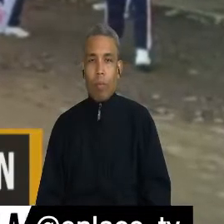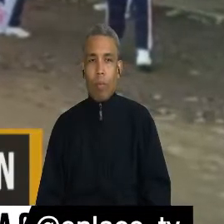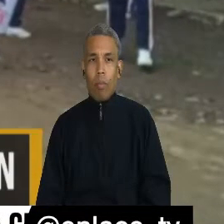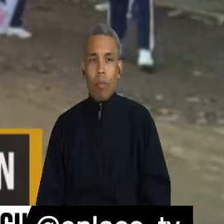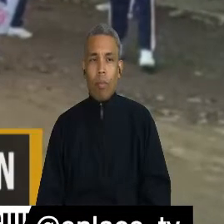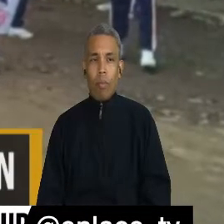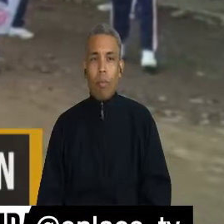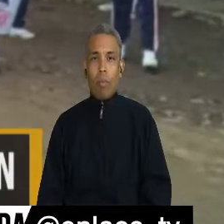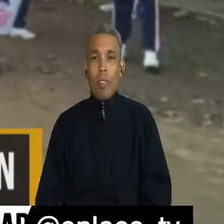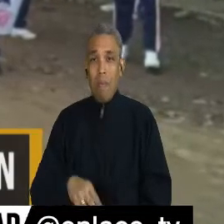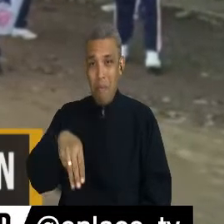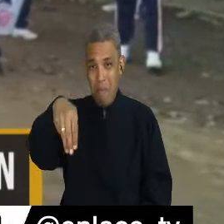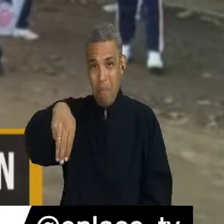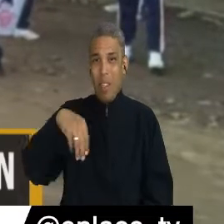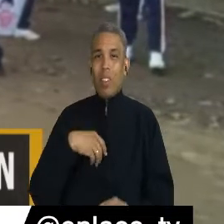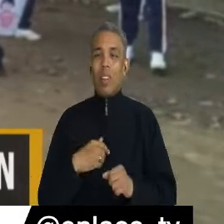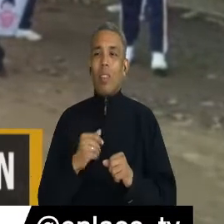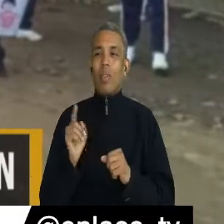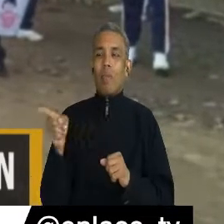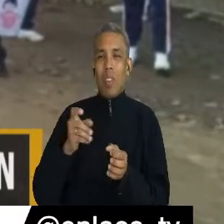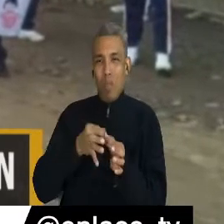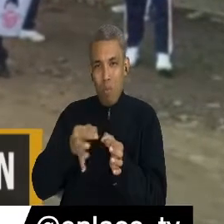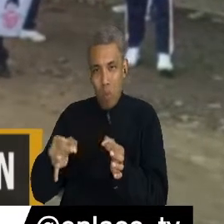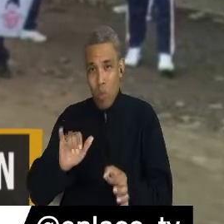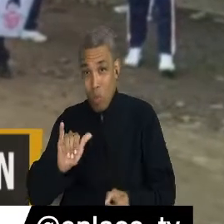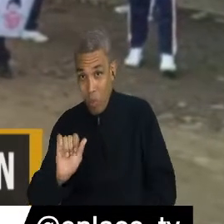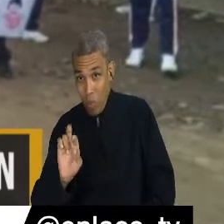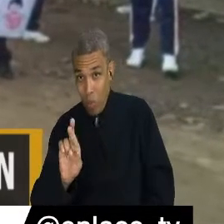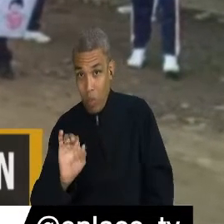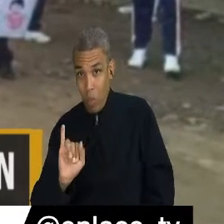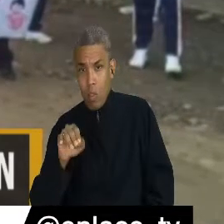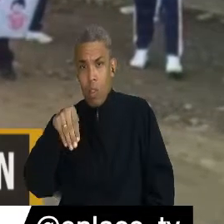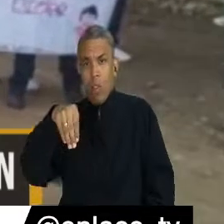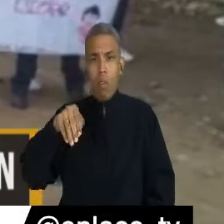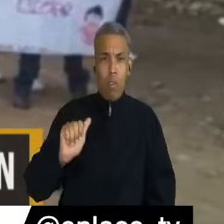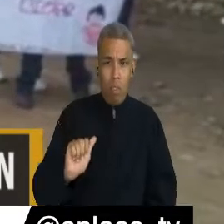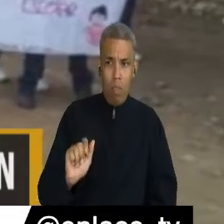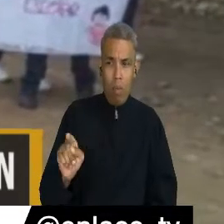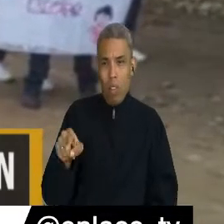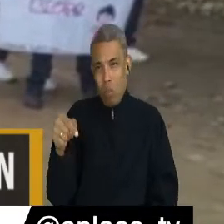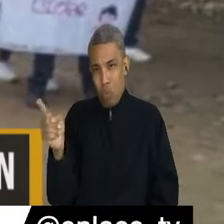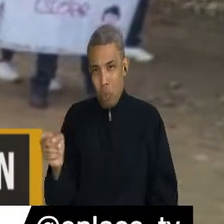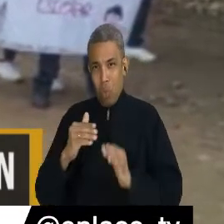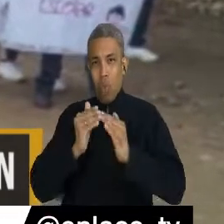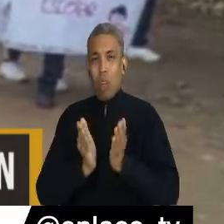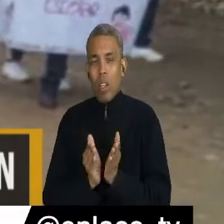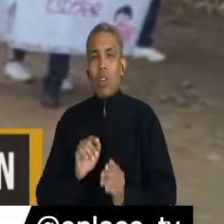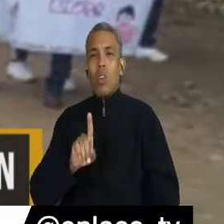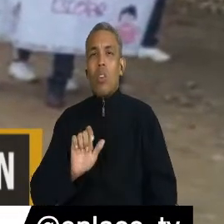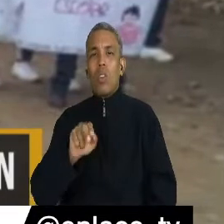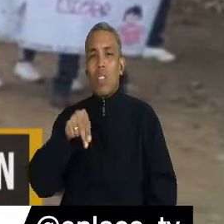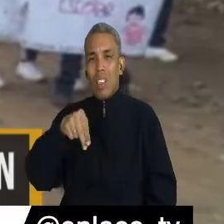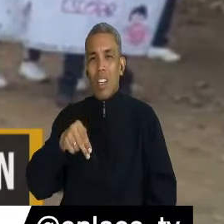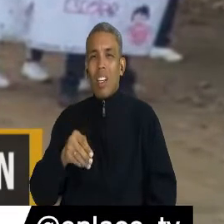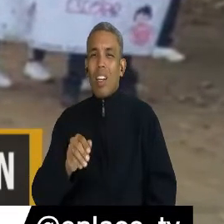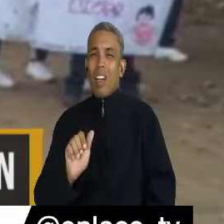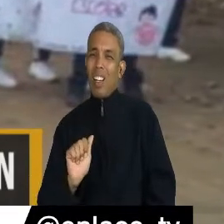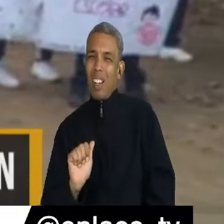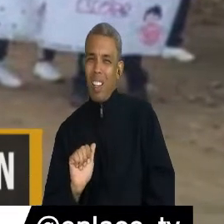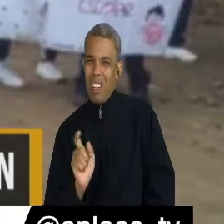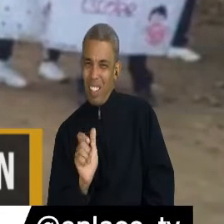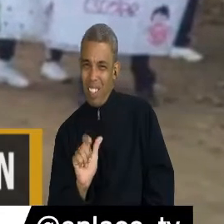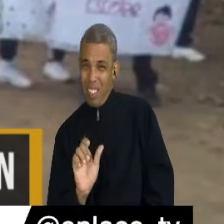Este martes, los estudiantes del corregimiento Yarima y de la Concentración de Desarrollo Rural José Antonio Galán de San Vicente de Chucurí volvieron a tomarse